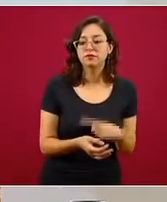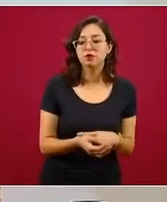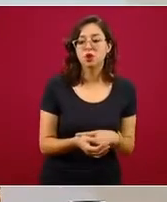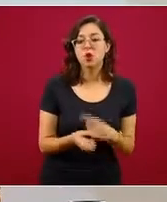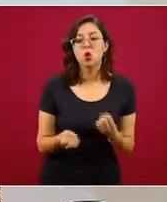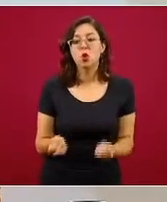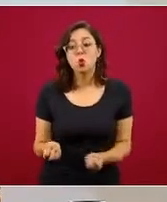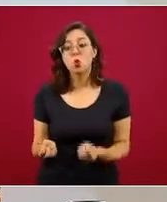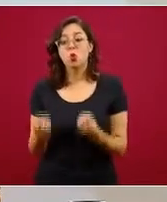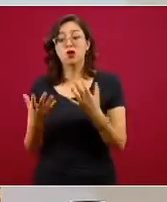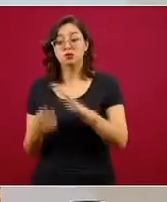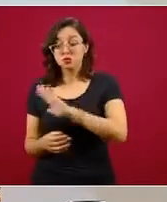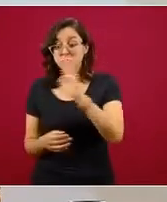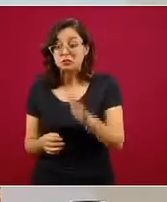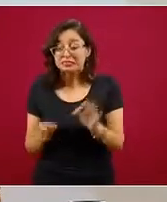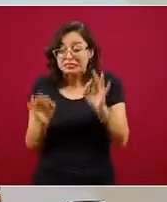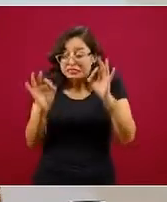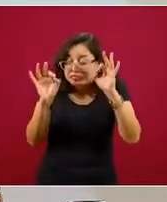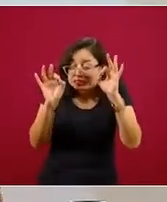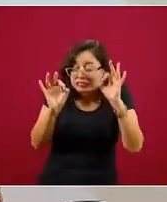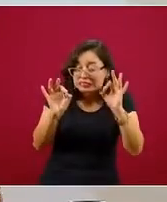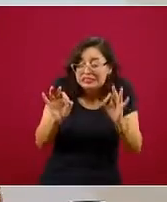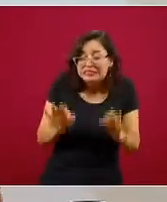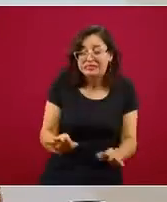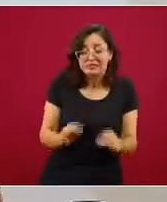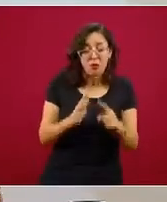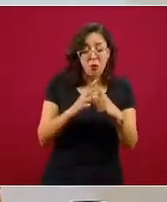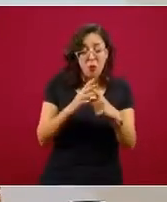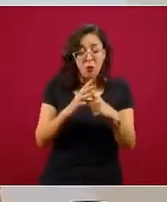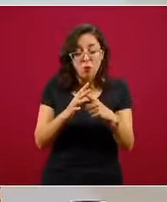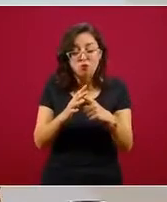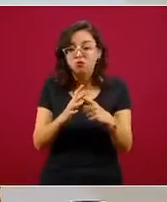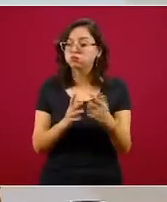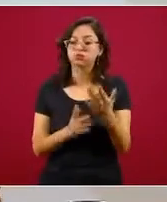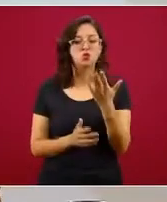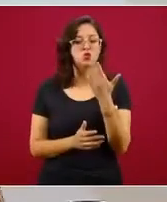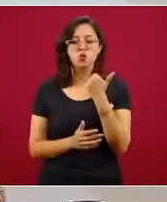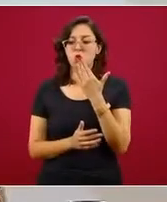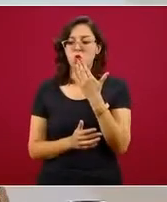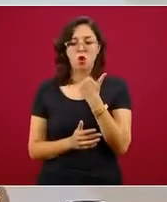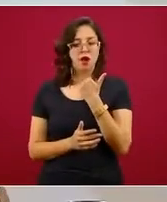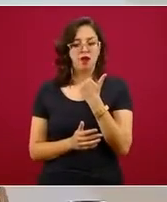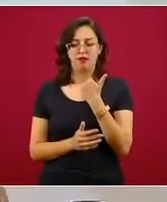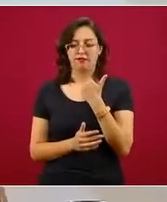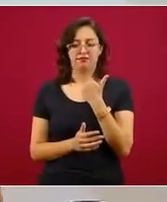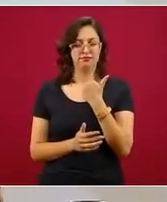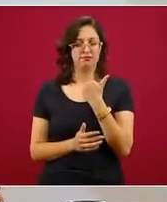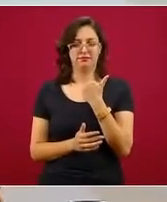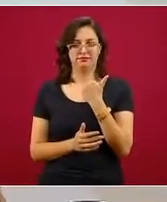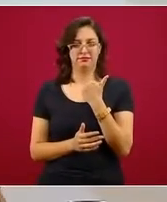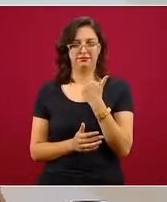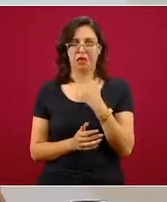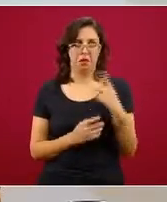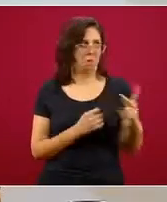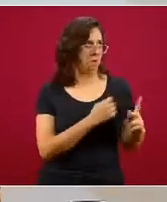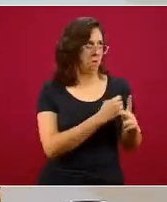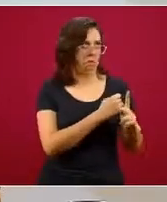en el número de muertes, de desenlaces fatales. Vuelvo a la pregunta.